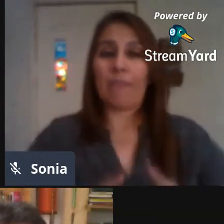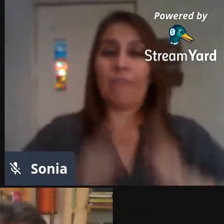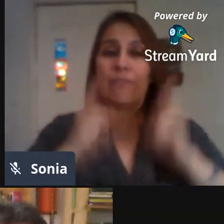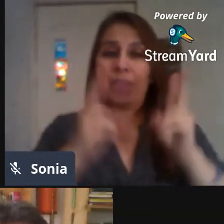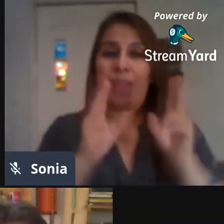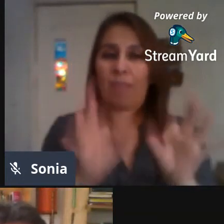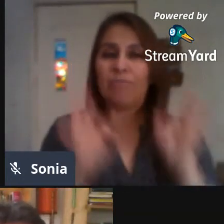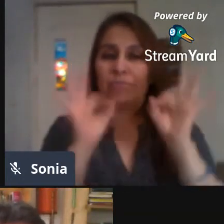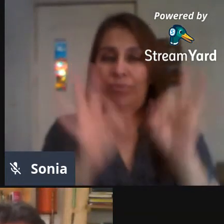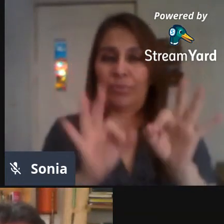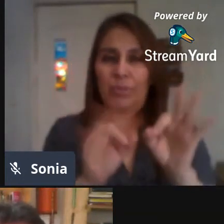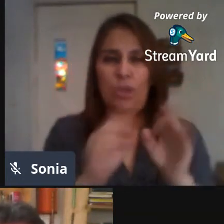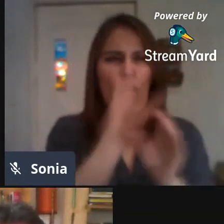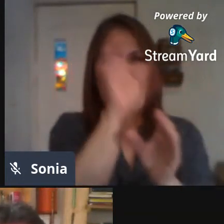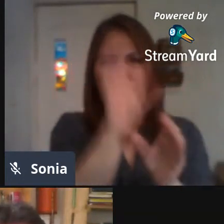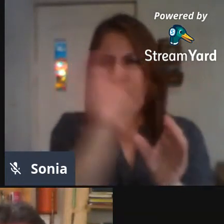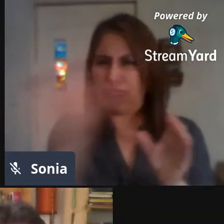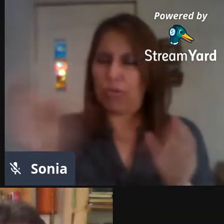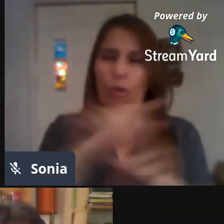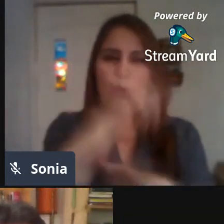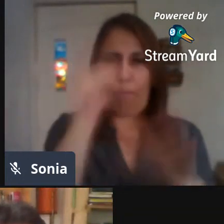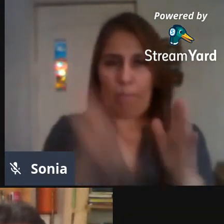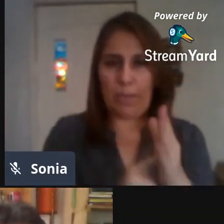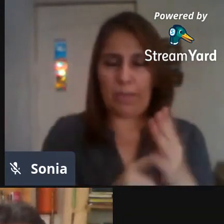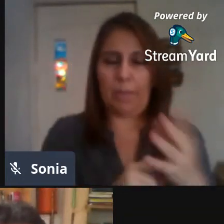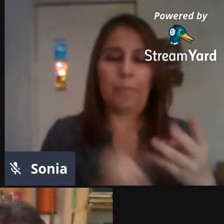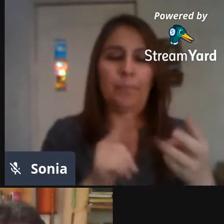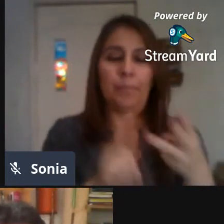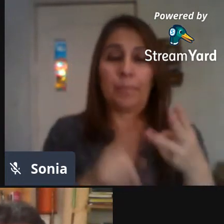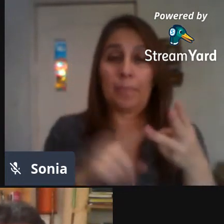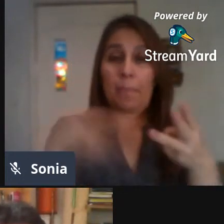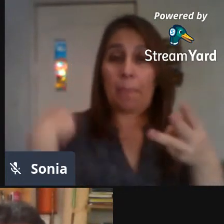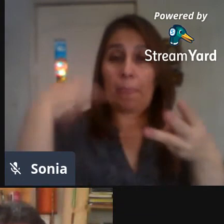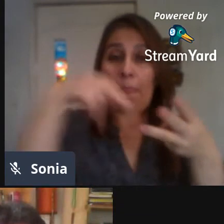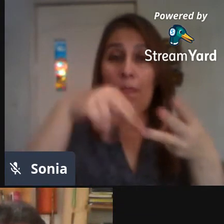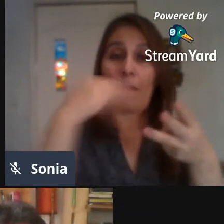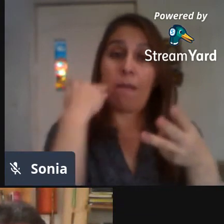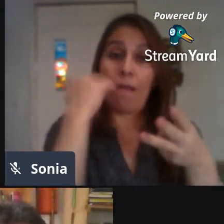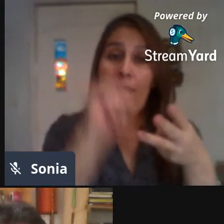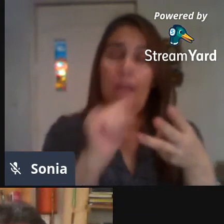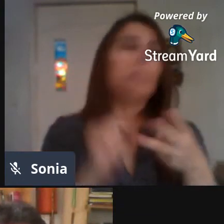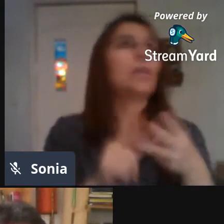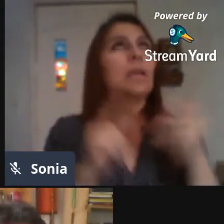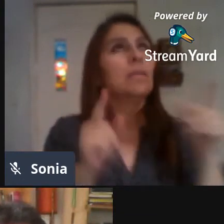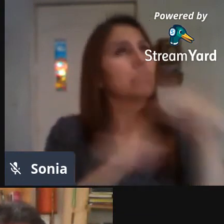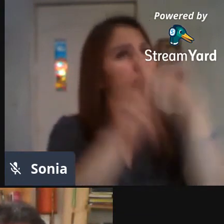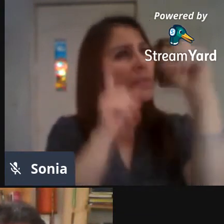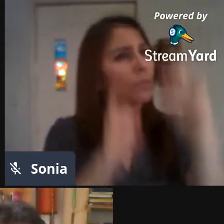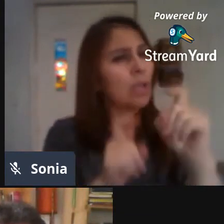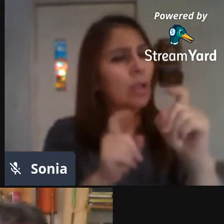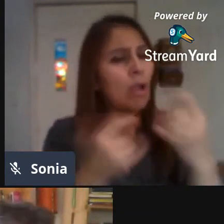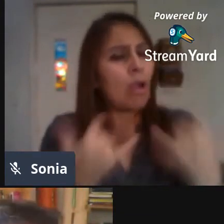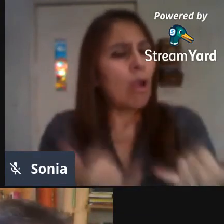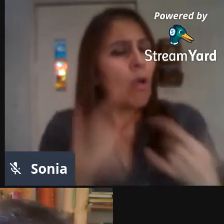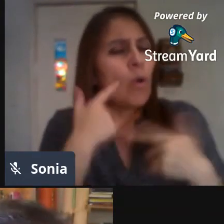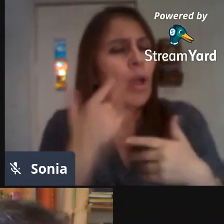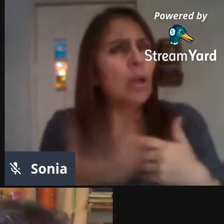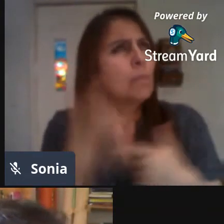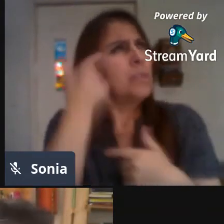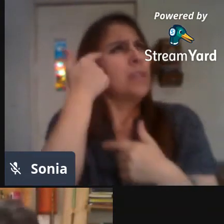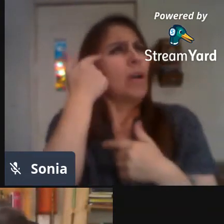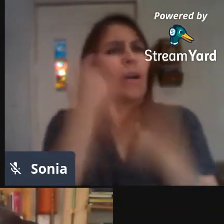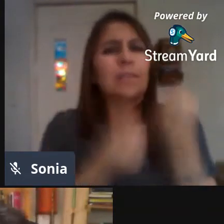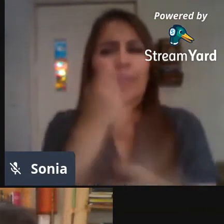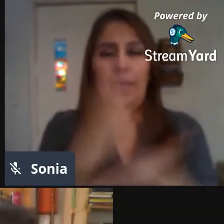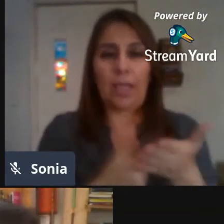hecho justamente con ella a propósito de mi pregunta que se nos se nos ha ocurrido hice muchas anotaciones a